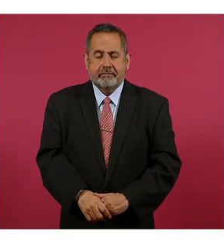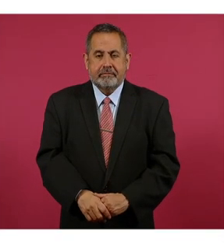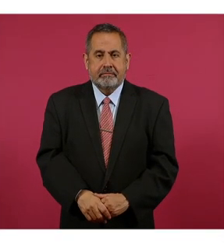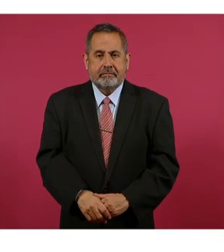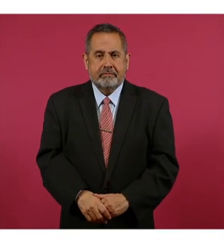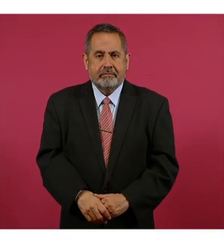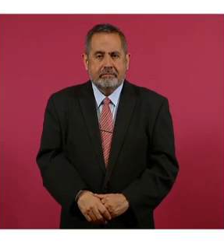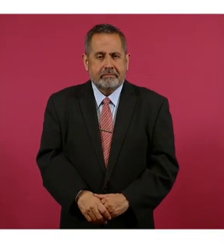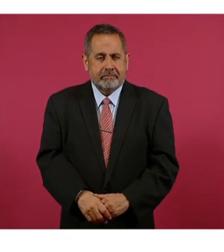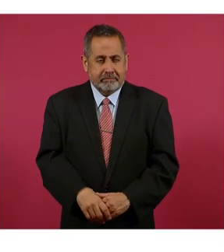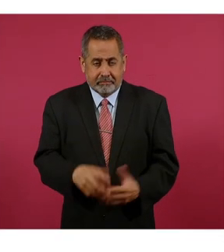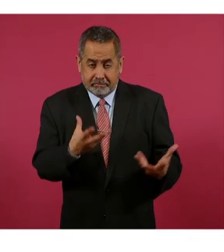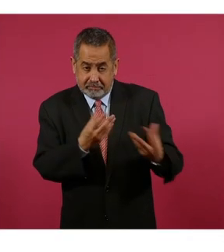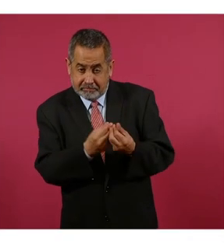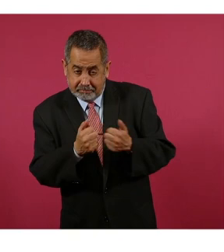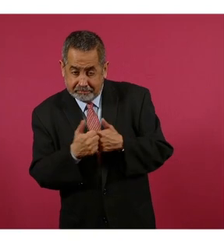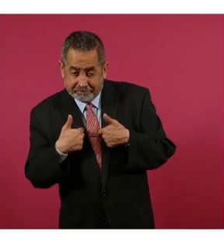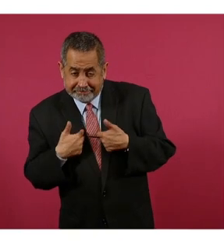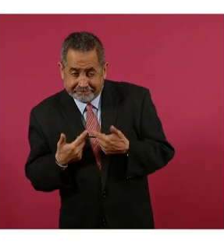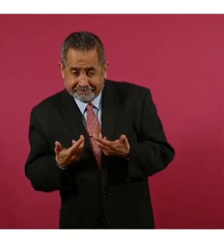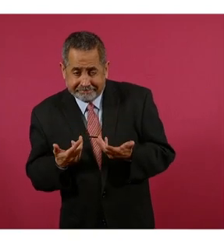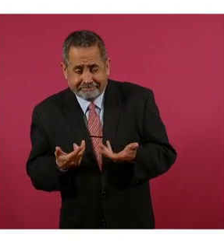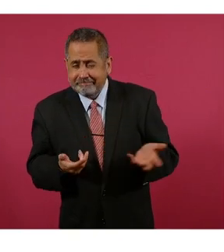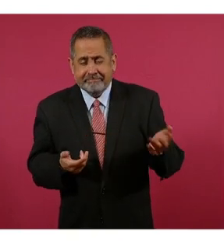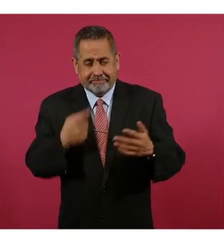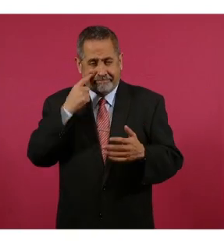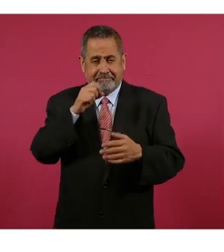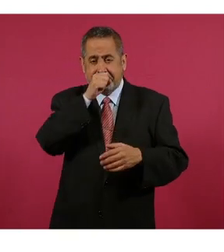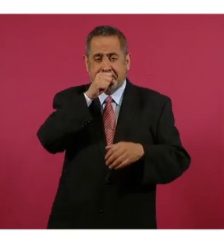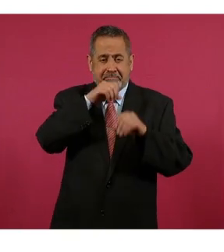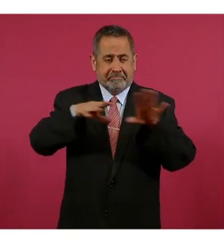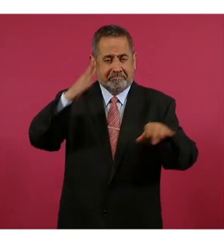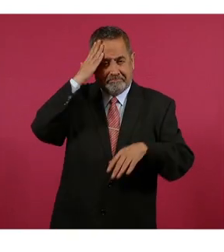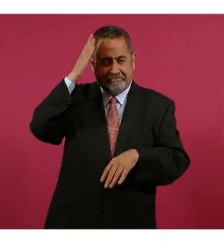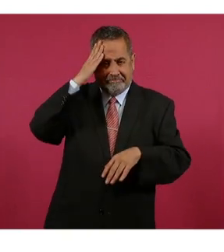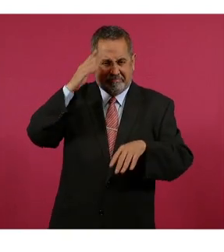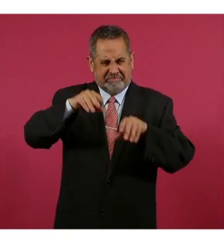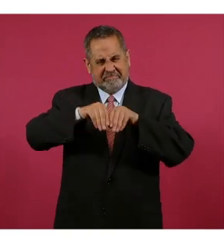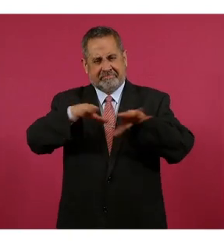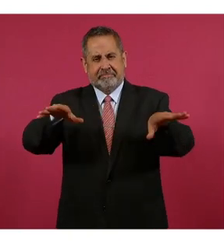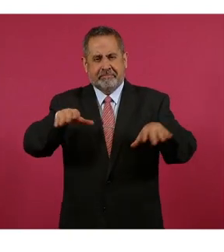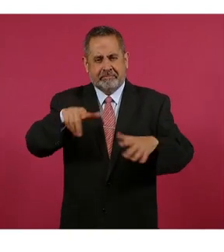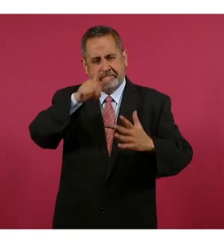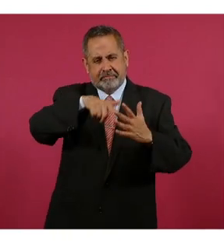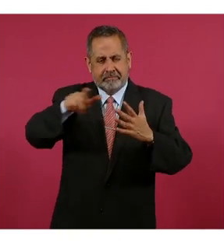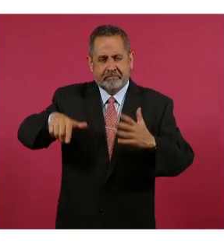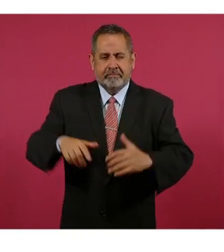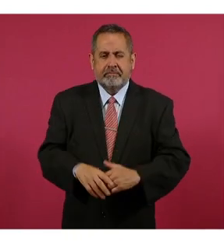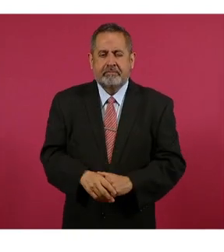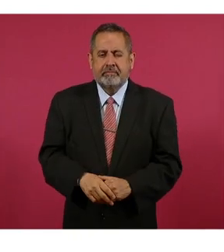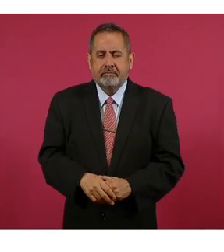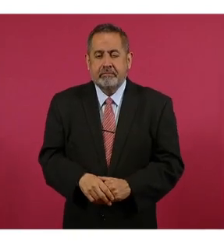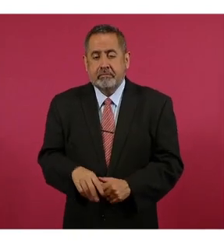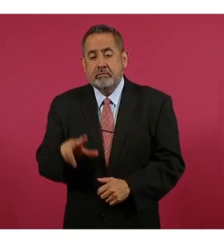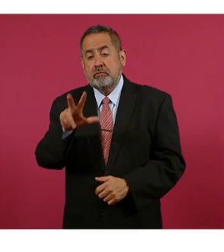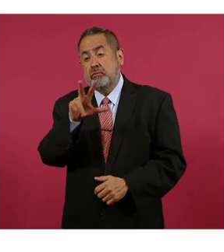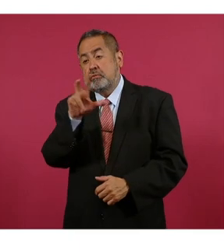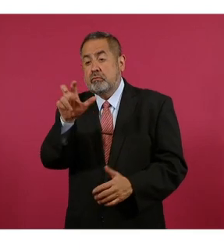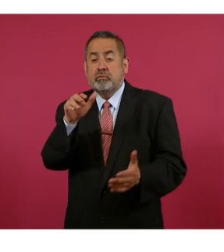están con nosotros? Miren la nota principal. Pierdo 800 mil millones del mes